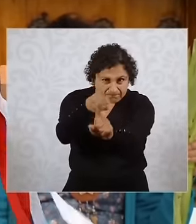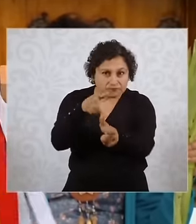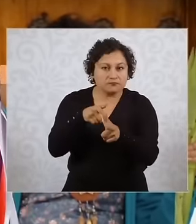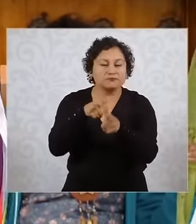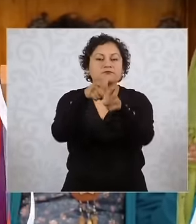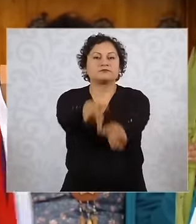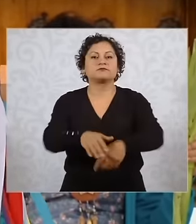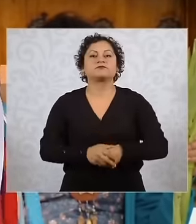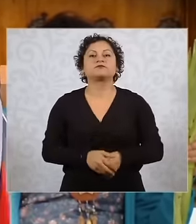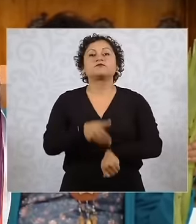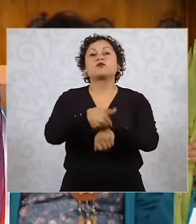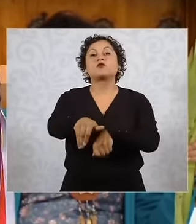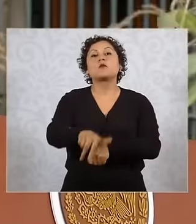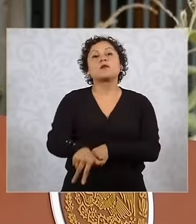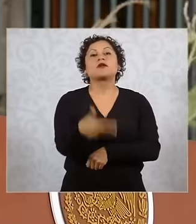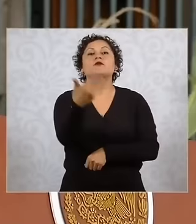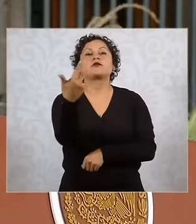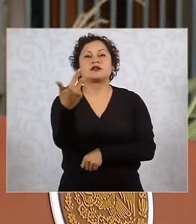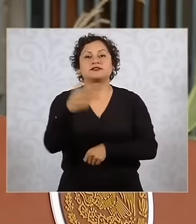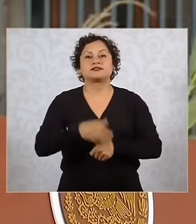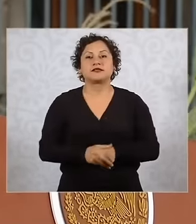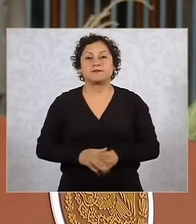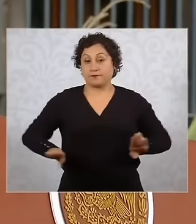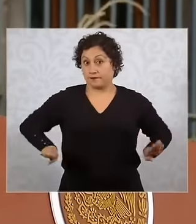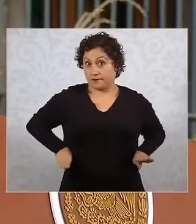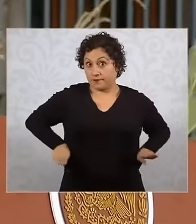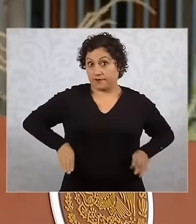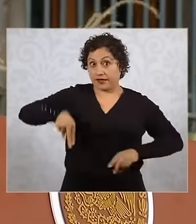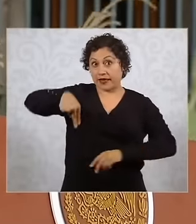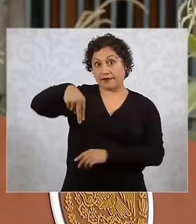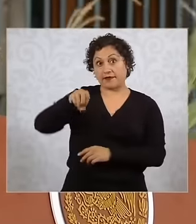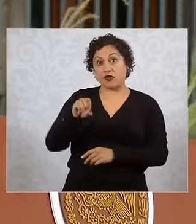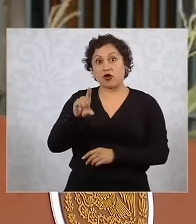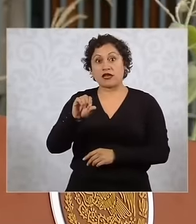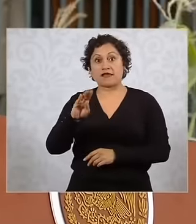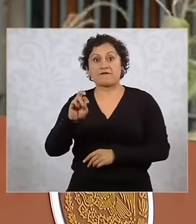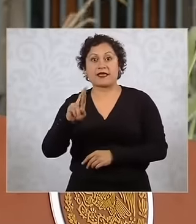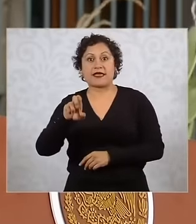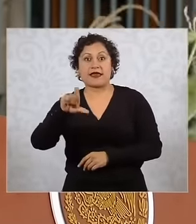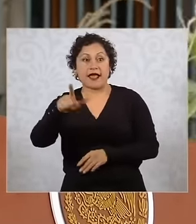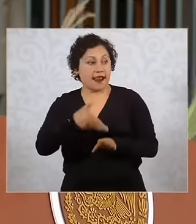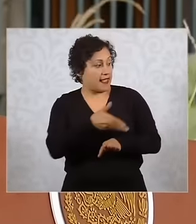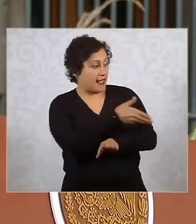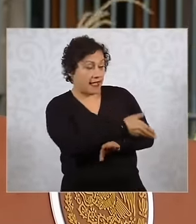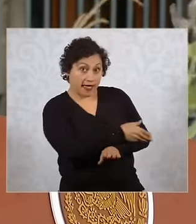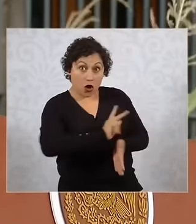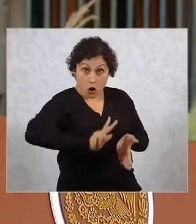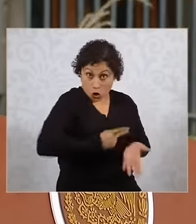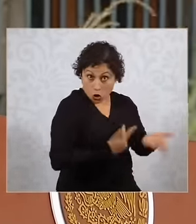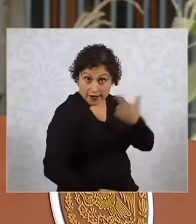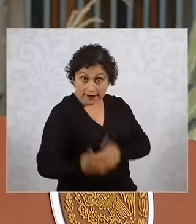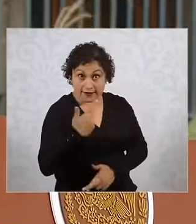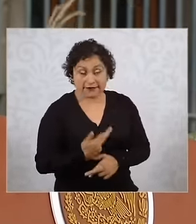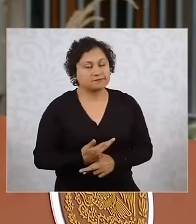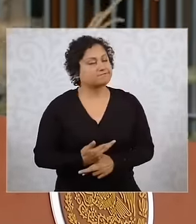No regresará el modelo neoliberal que tanto daño le hizo a México.